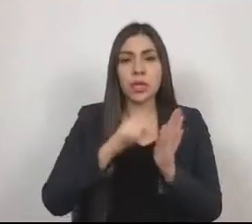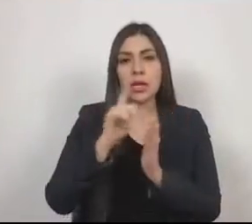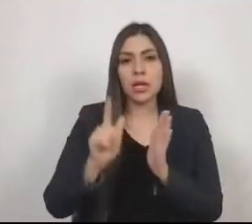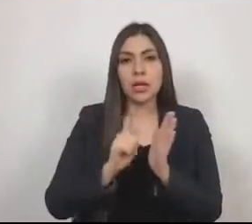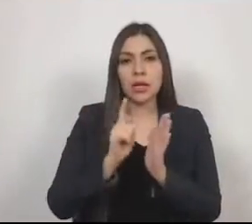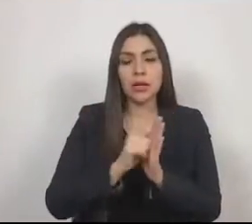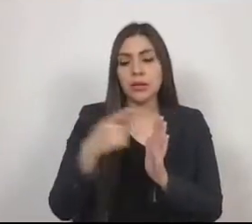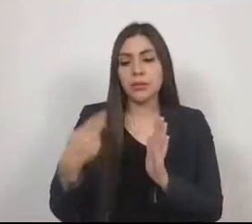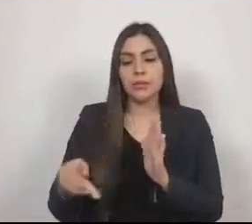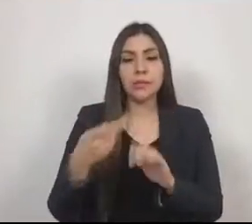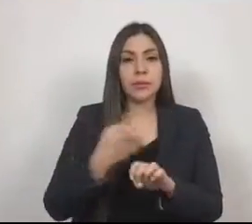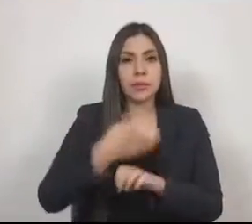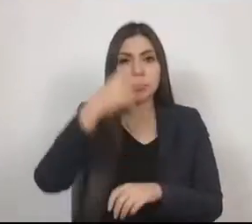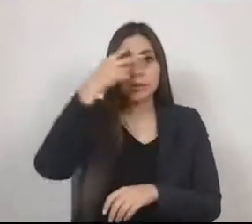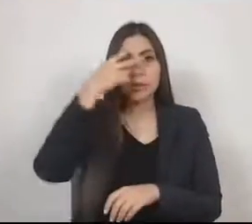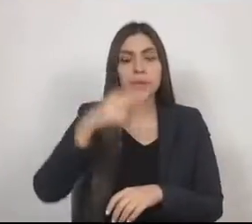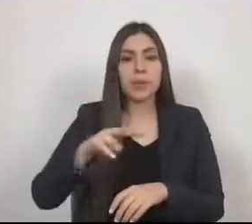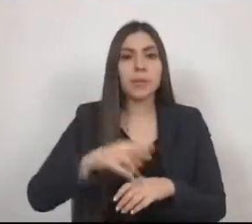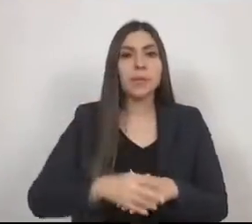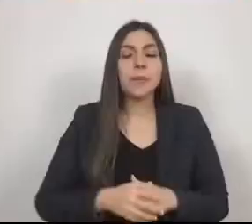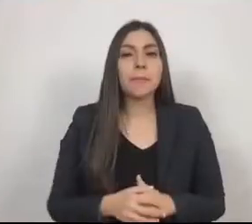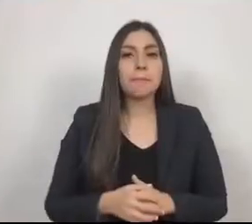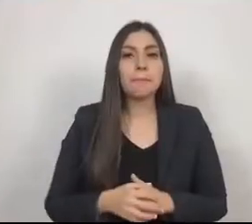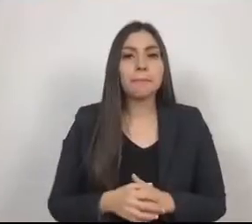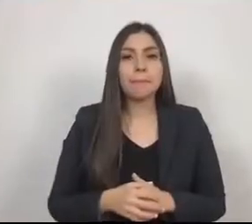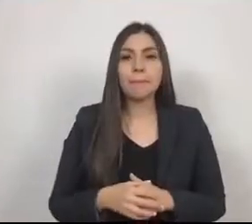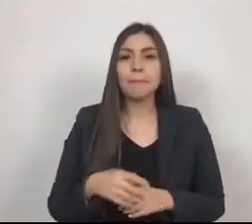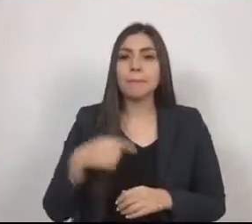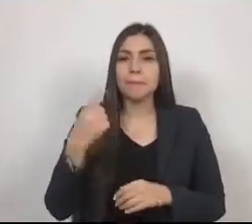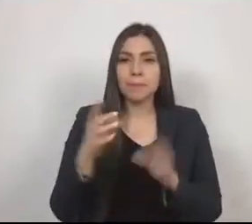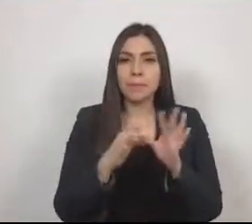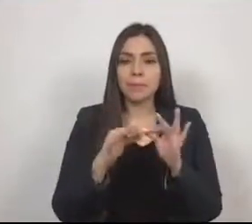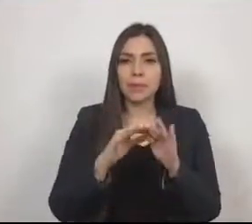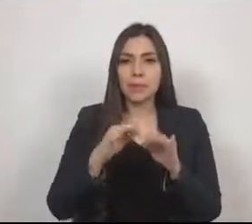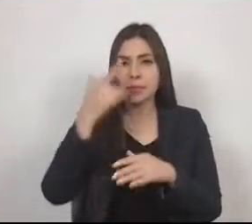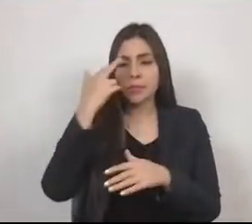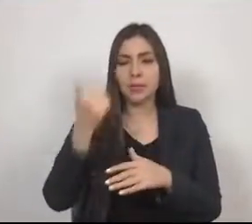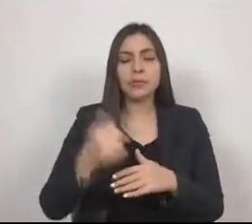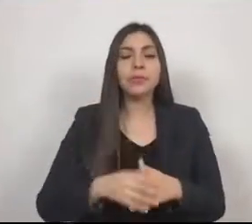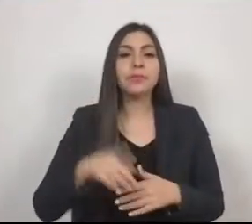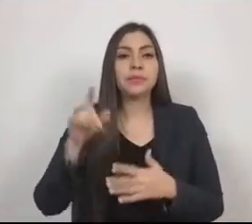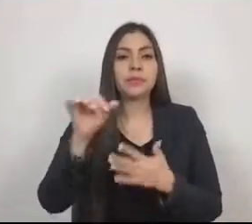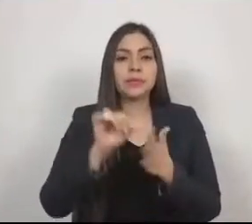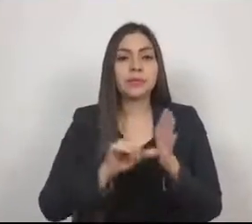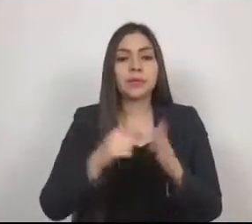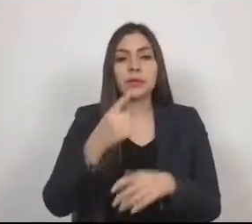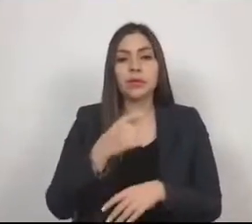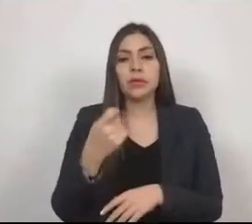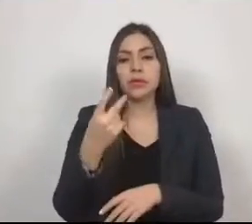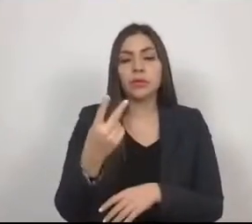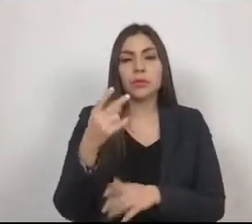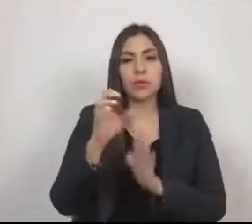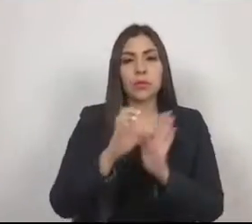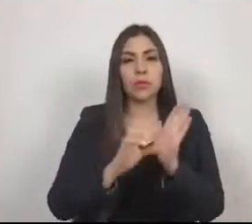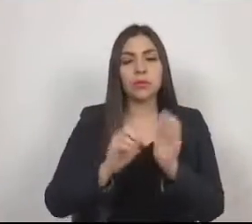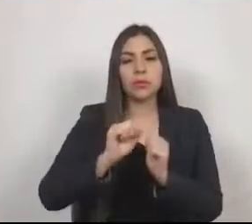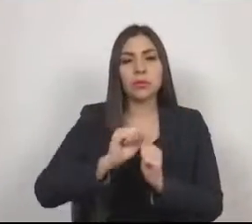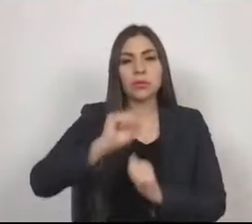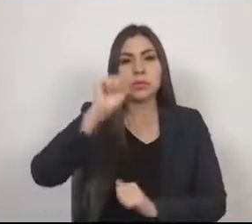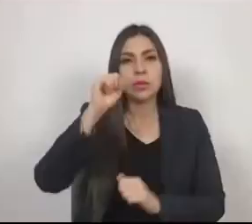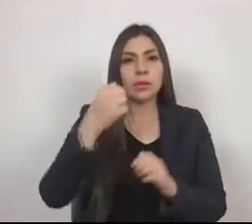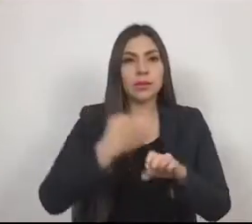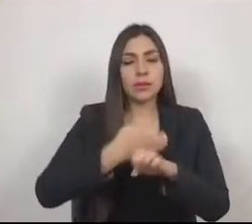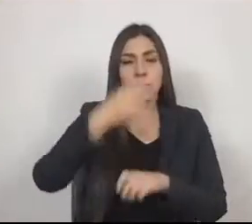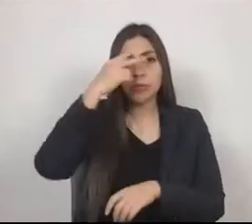Estado de México, de conformidad con lo siguiente. El artículo 112 de la Constitución Política del Estado Libre y